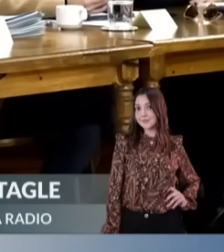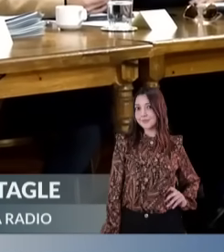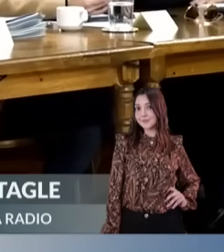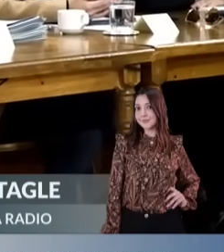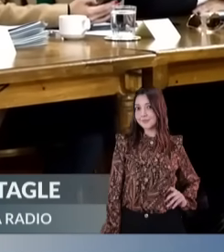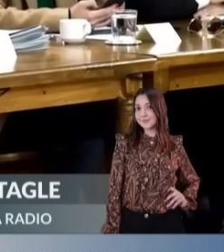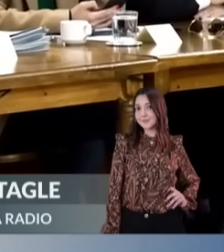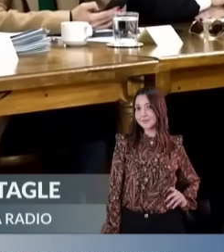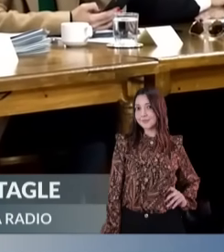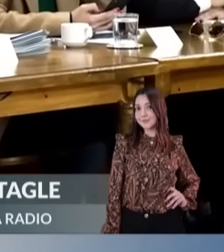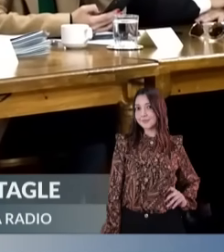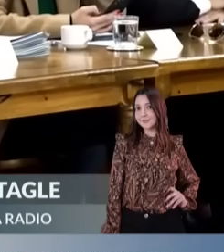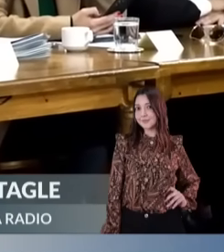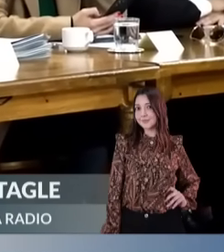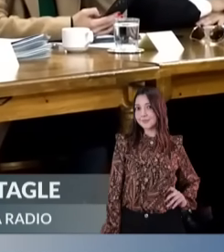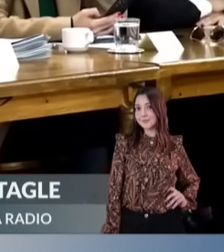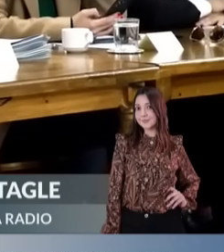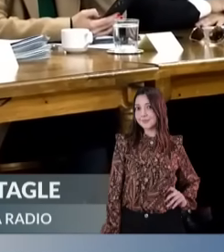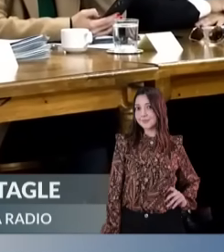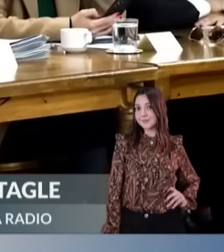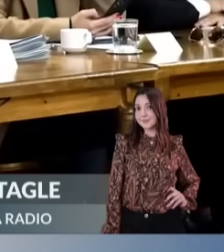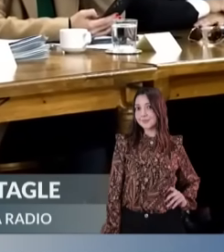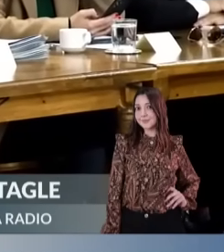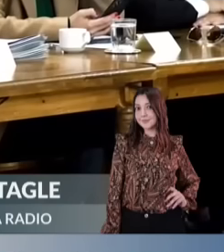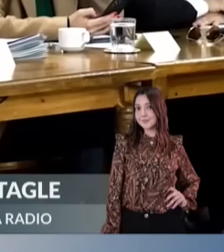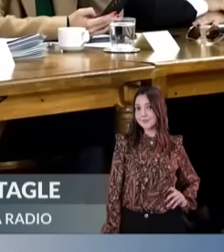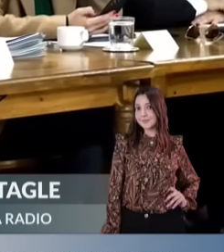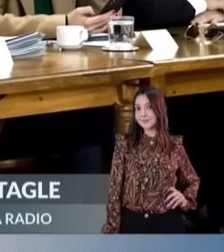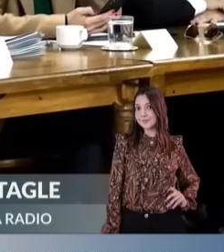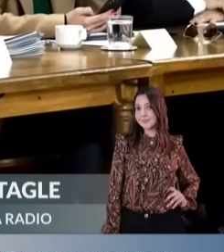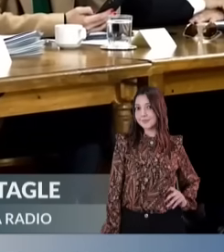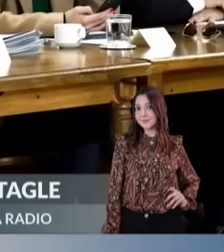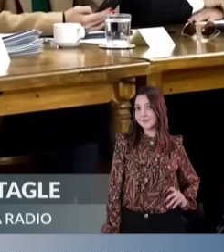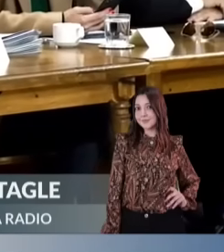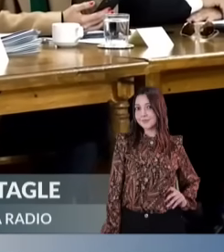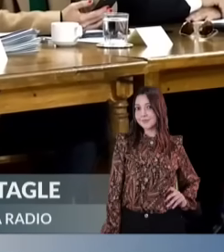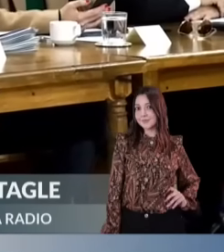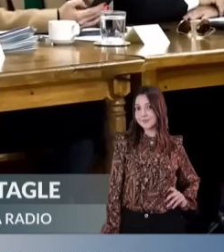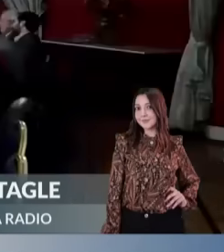fueron calificados como ridículos por parte de Camila Vallejo.